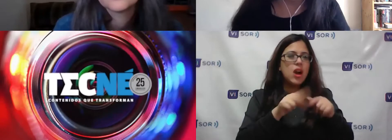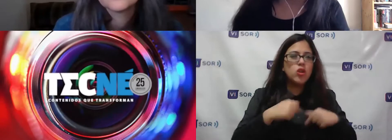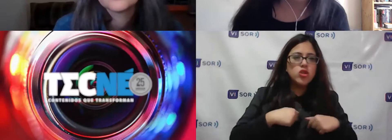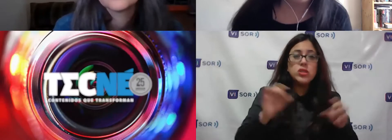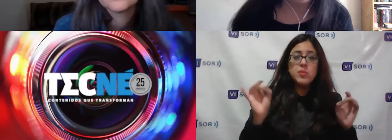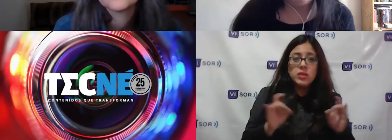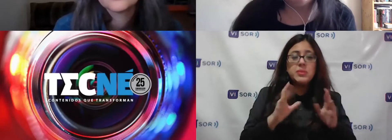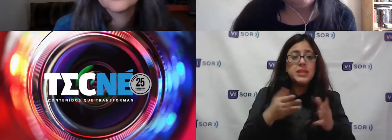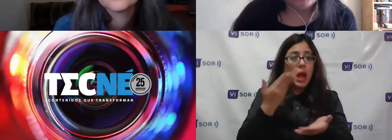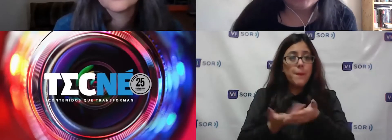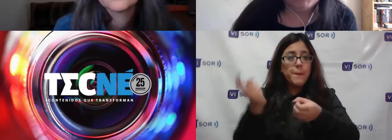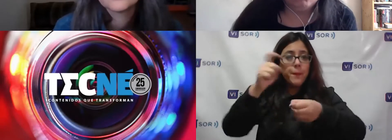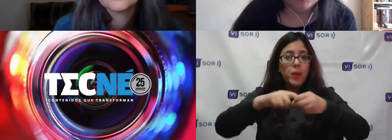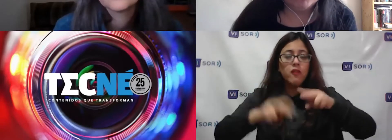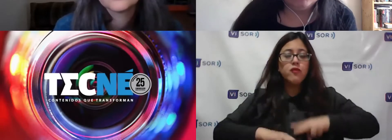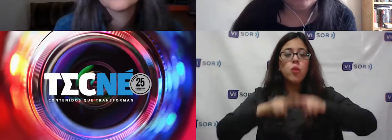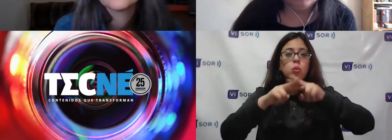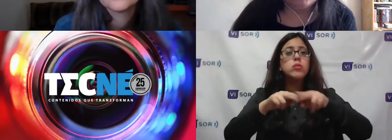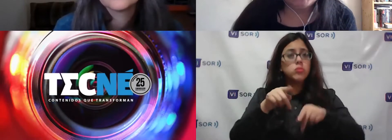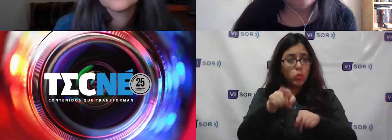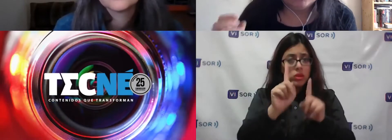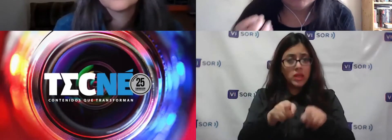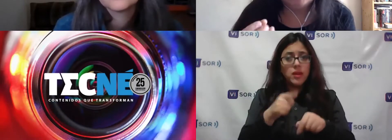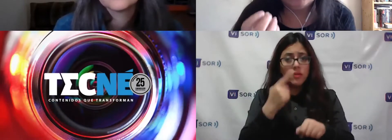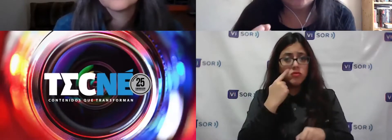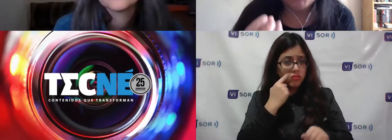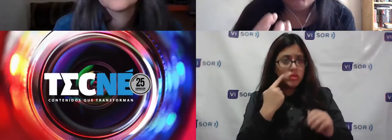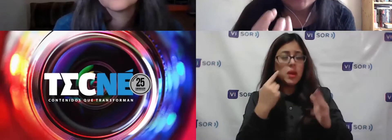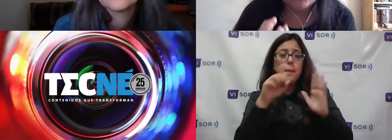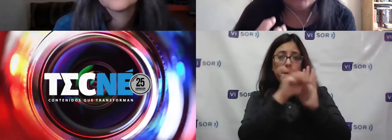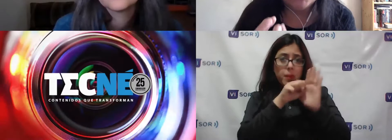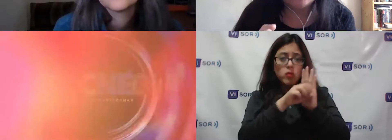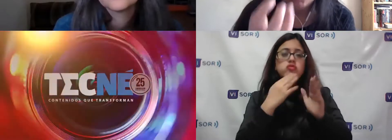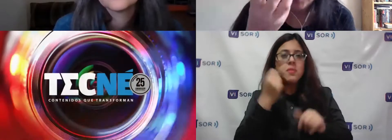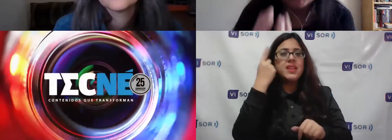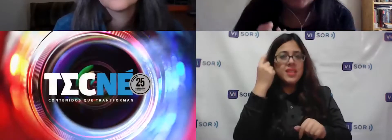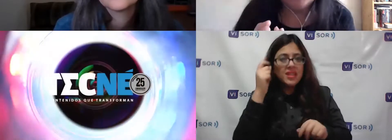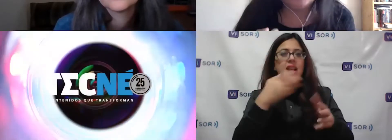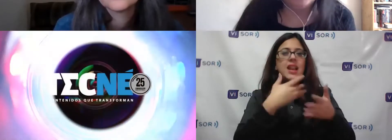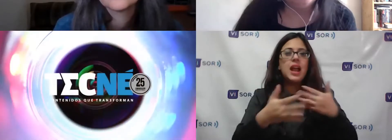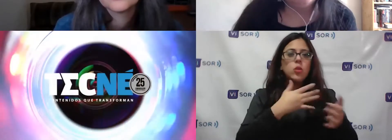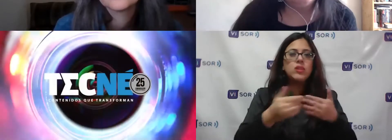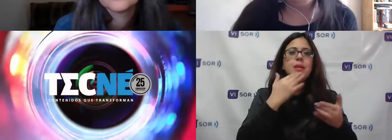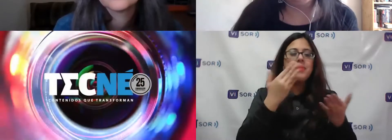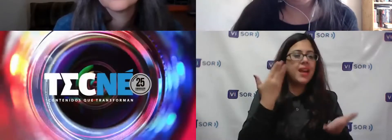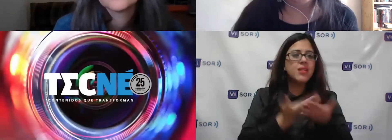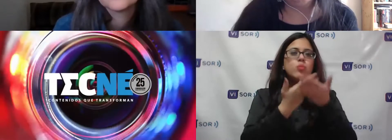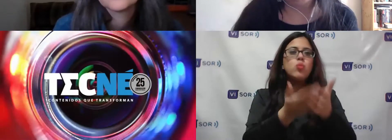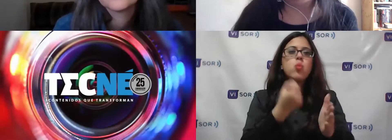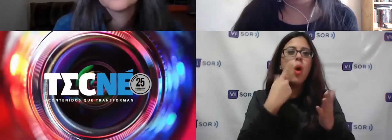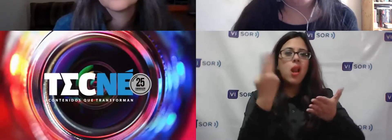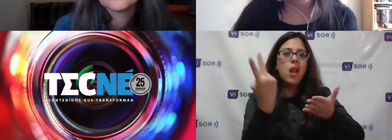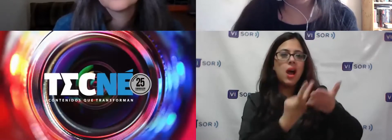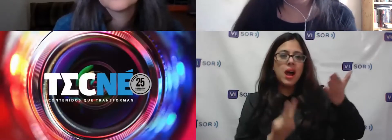fondo tú tienes que conocer la película y conocerla entender su película su naturaleza su propuesta artística y eso